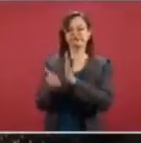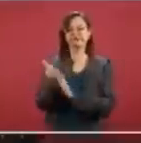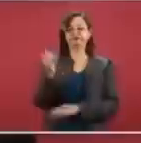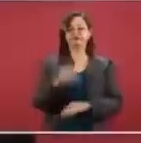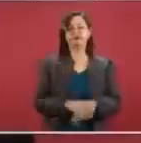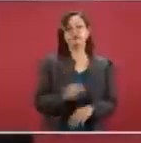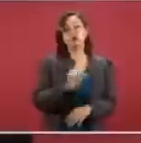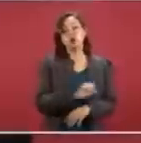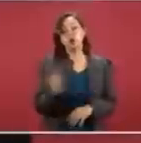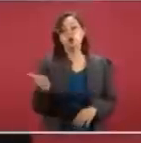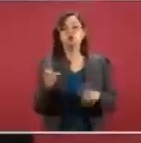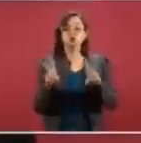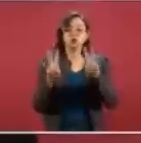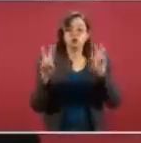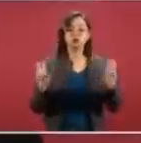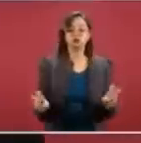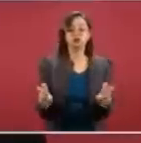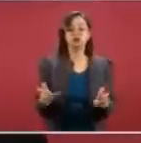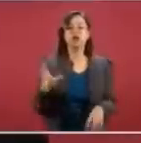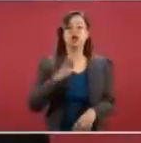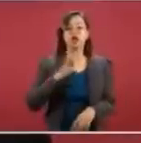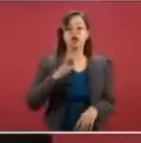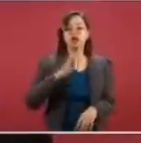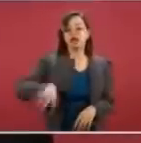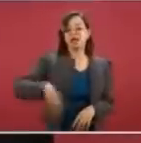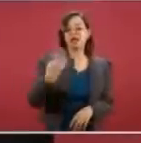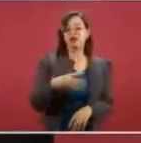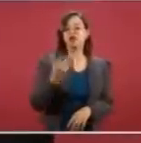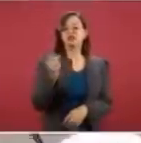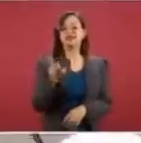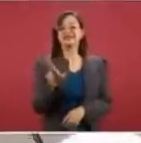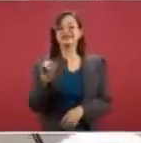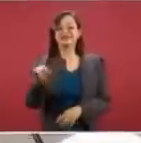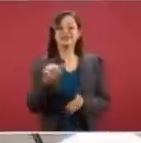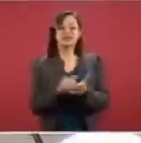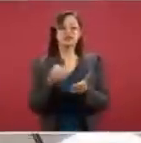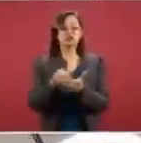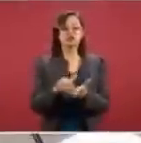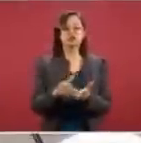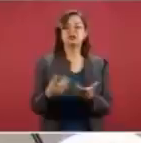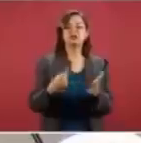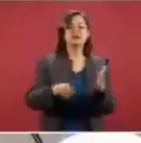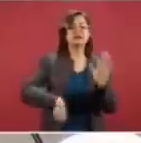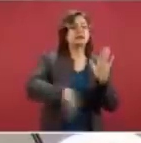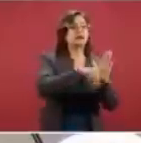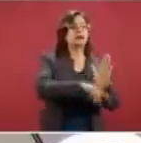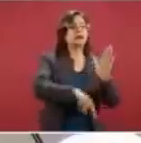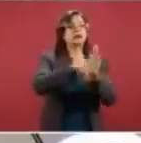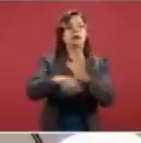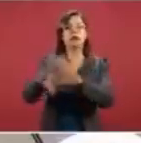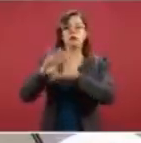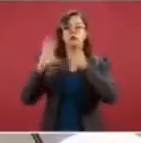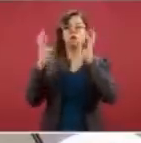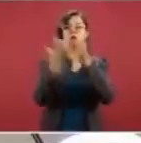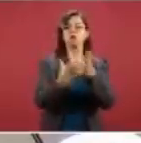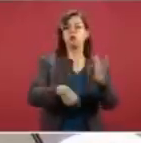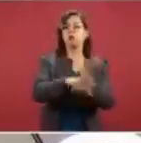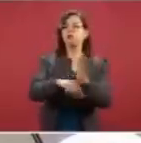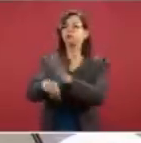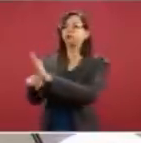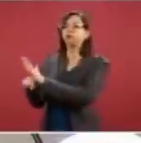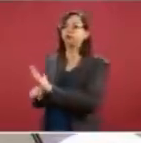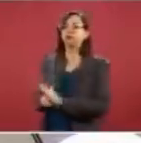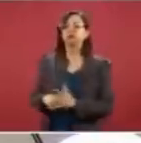Por otro lado, hay 14 trillones de dólares con tasas negativas en el mundo, que hay una gran oportunidad para captar ese